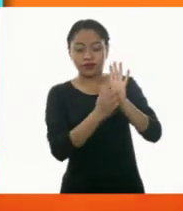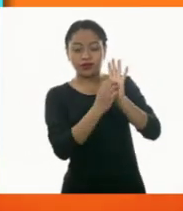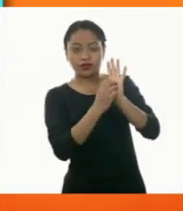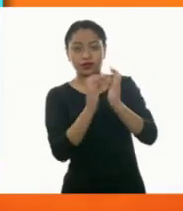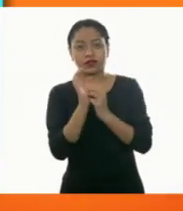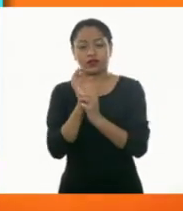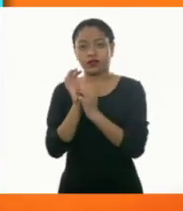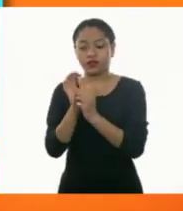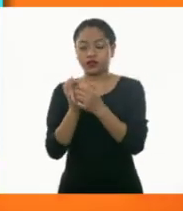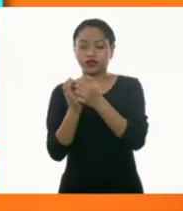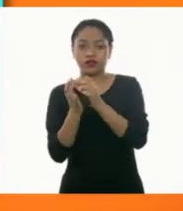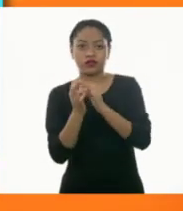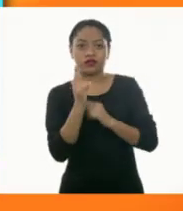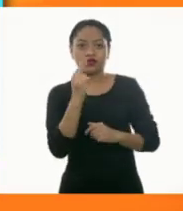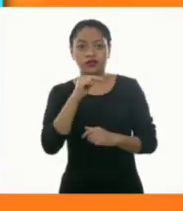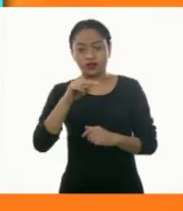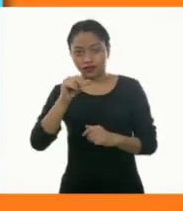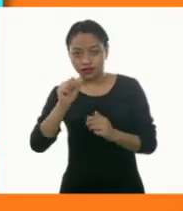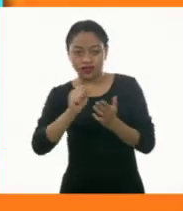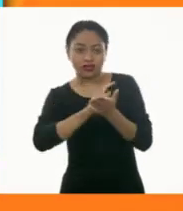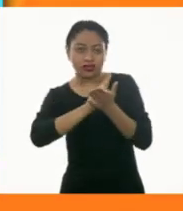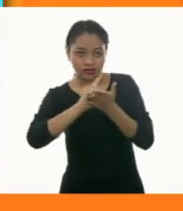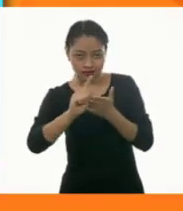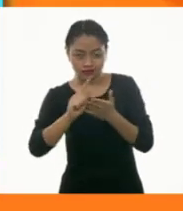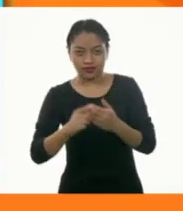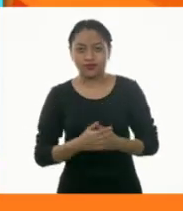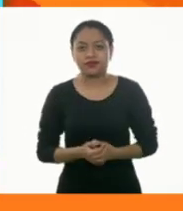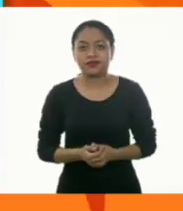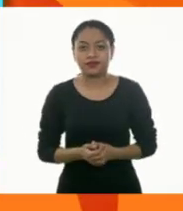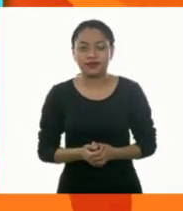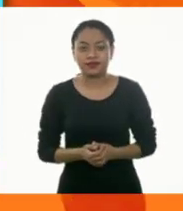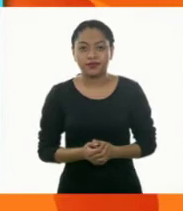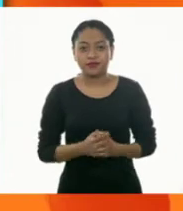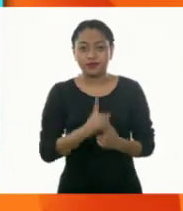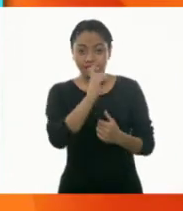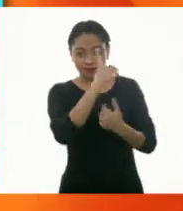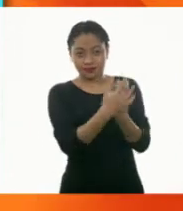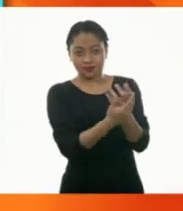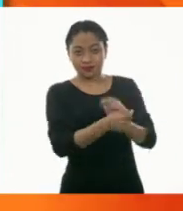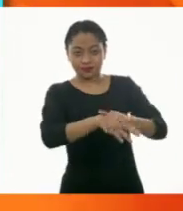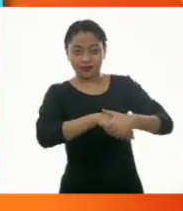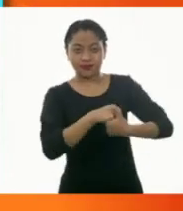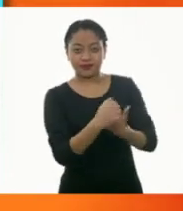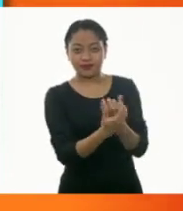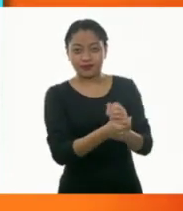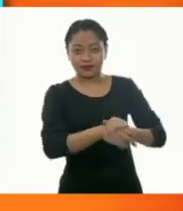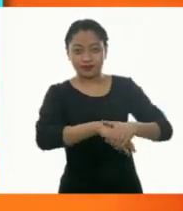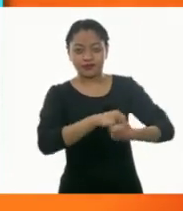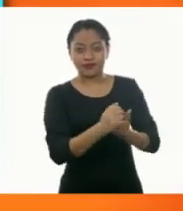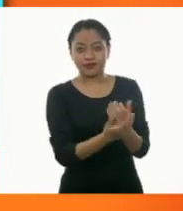que rasguñas la palma de tus manos para lavar tus uñas. Enjuaga tus manos con agua.